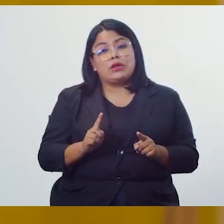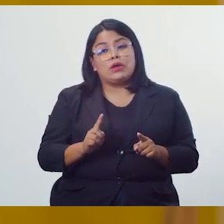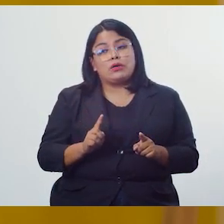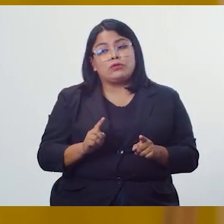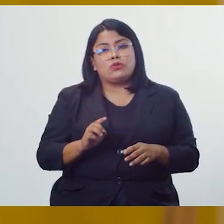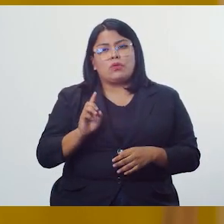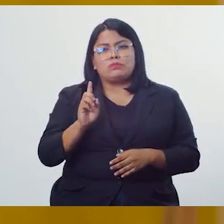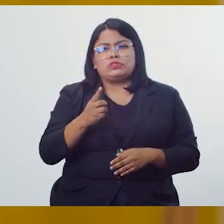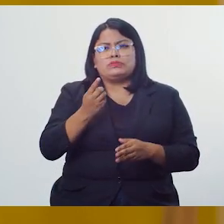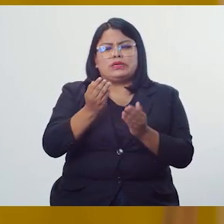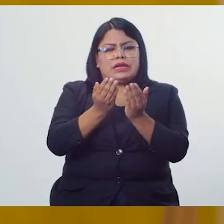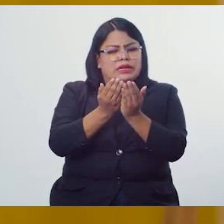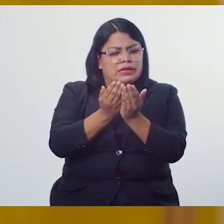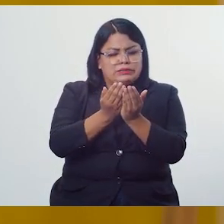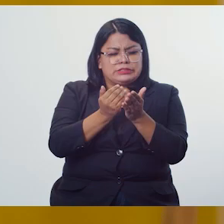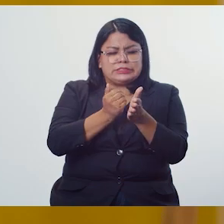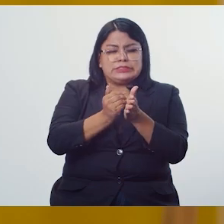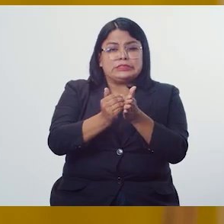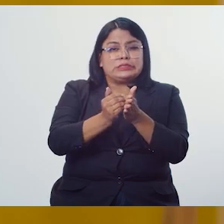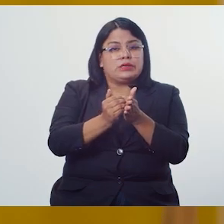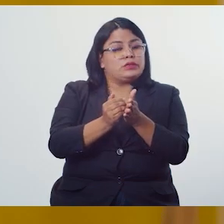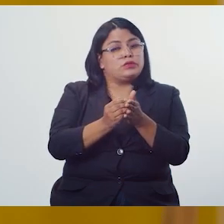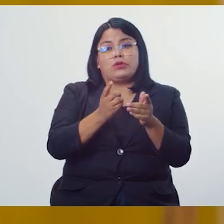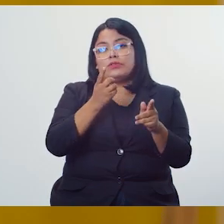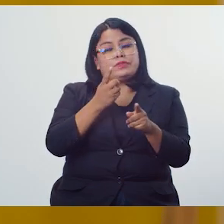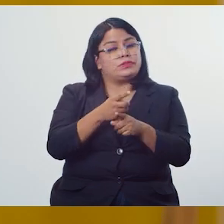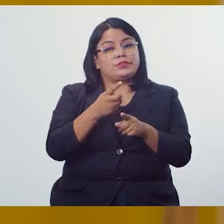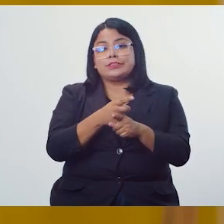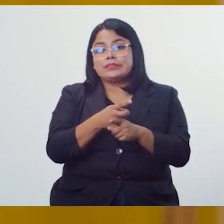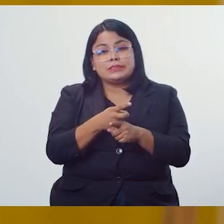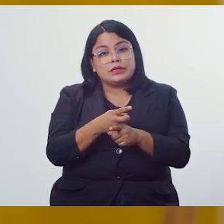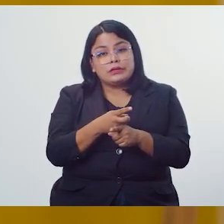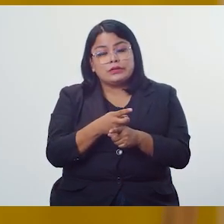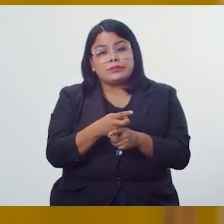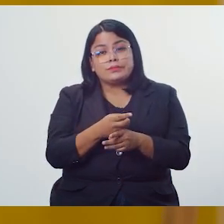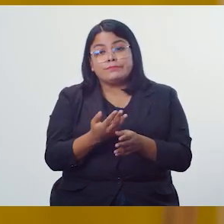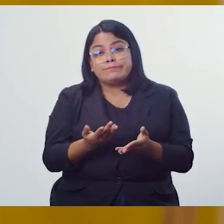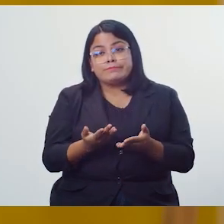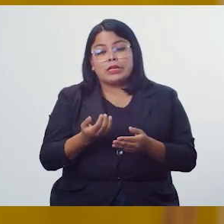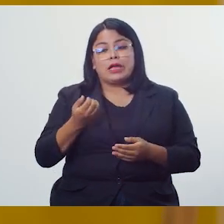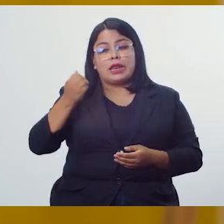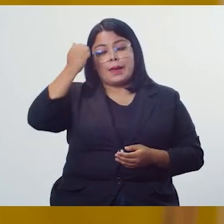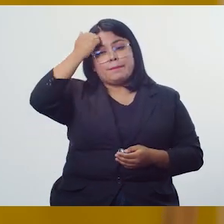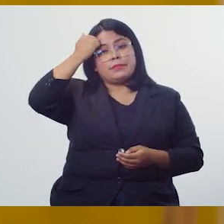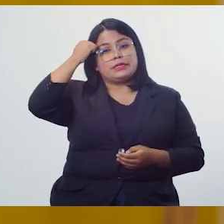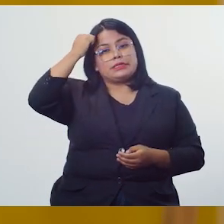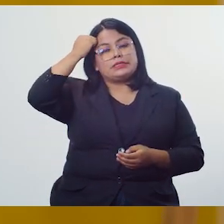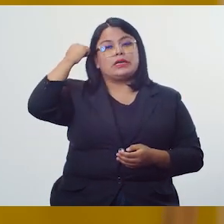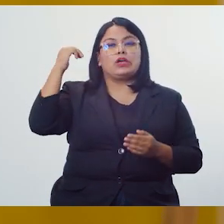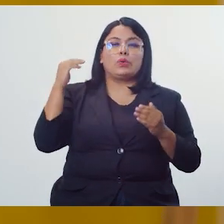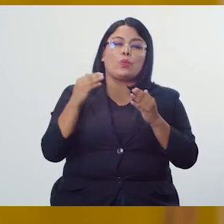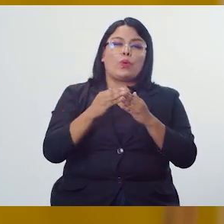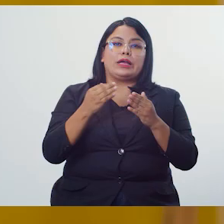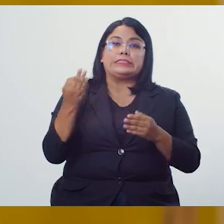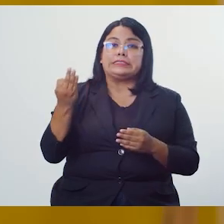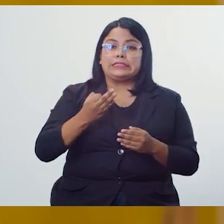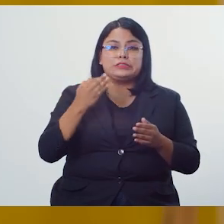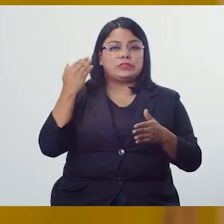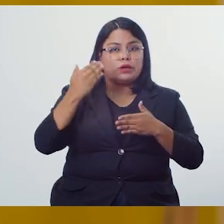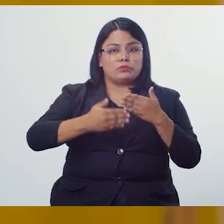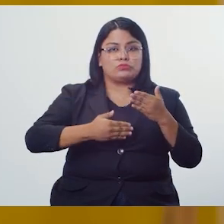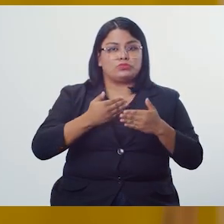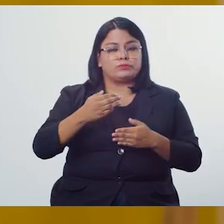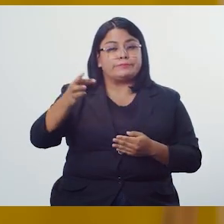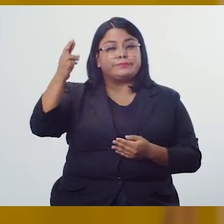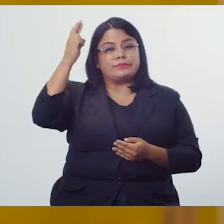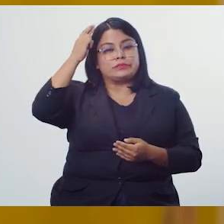primeros encuentros con la lectura no fueron los más satisfactorios. El aprendizaje también requiere de ciertos